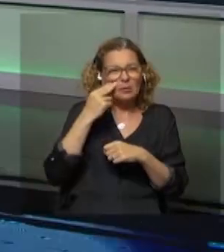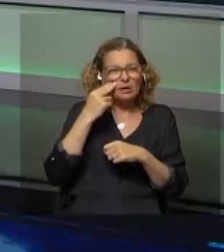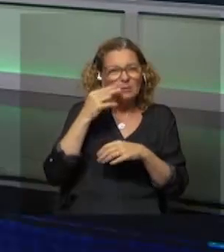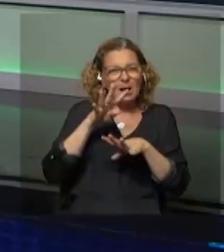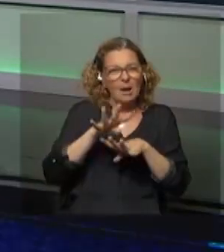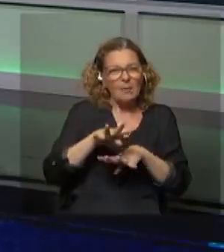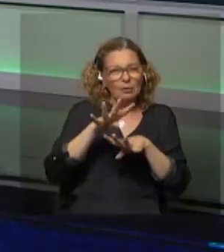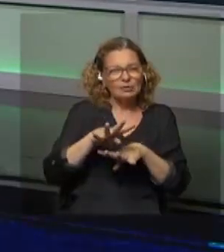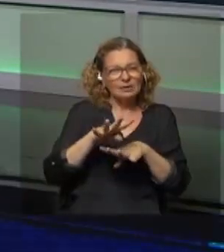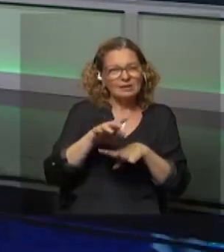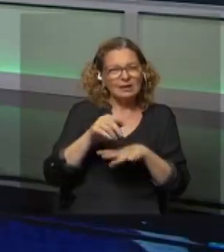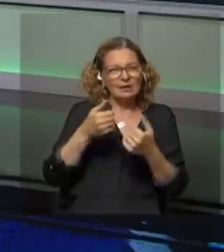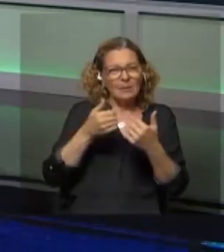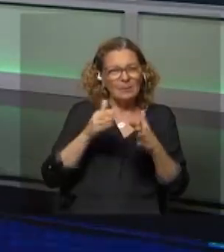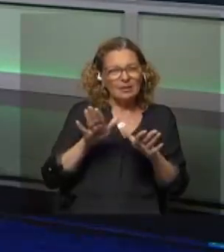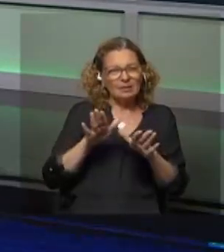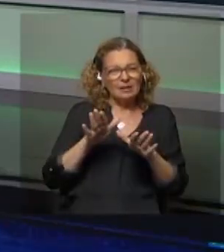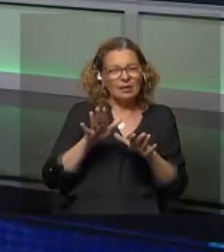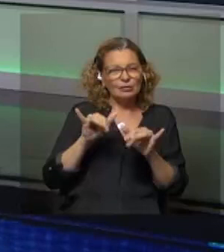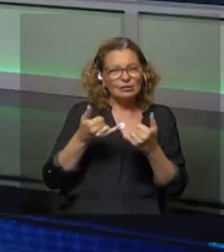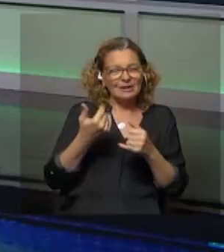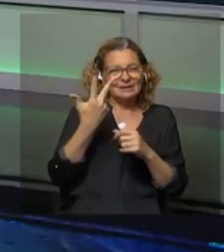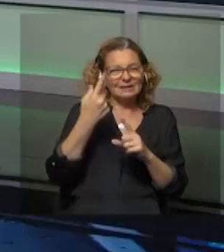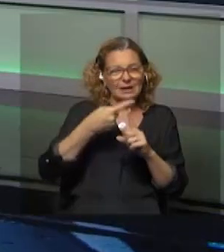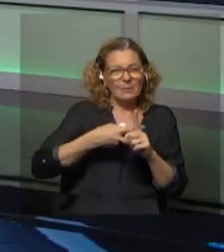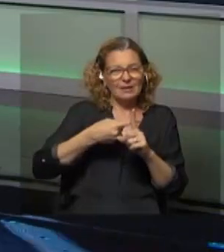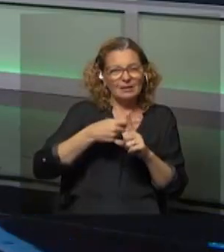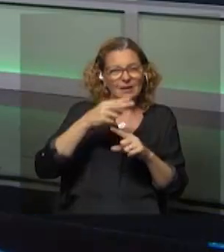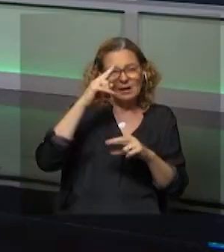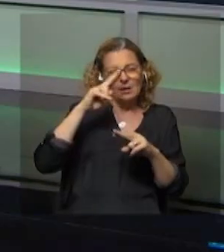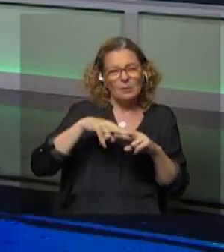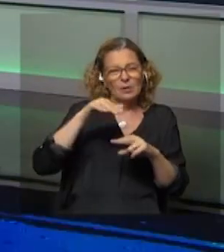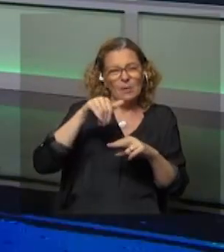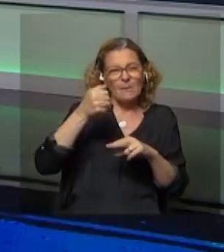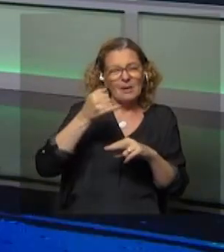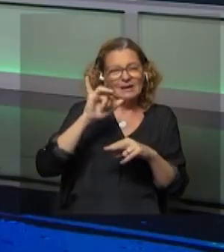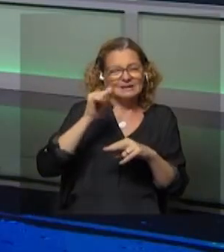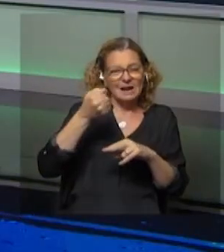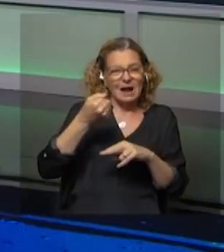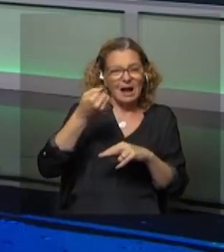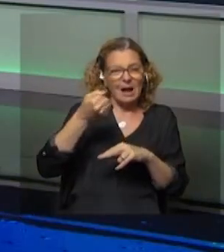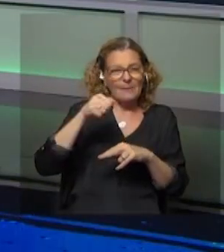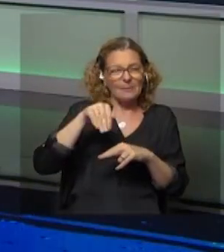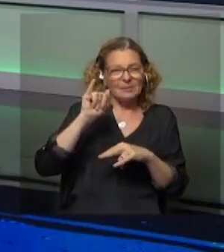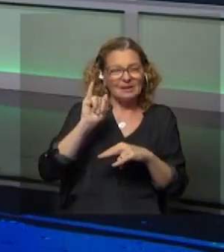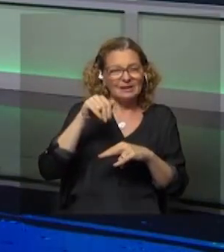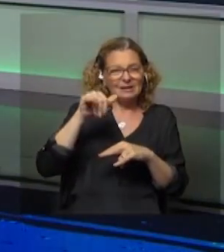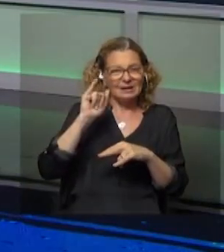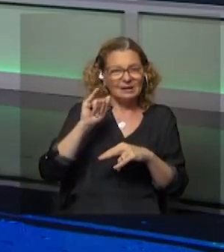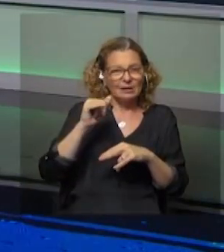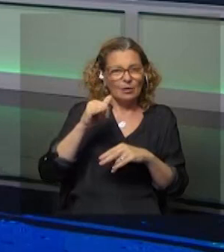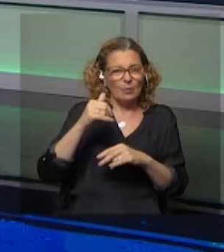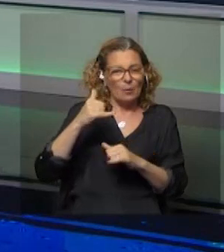las protestas desde que comenzaron hace ya tres meses tras la muerte de Maya a mini a manos de la guardia